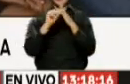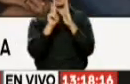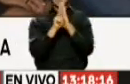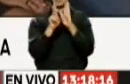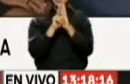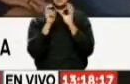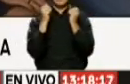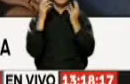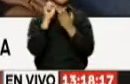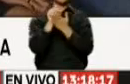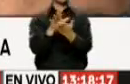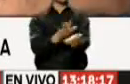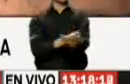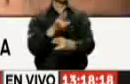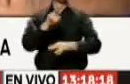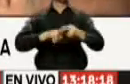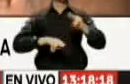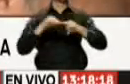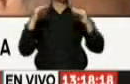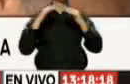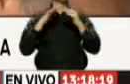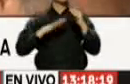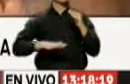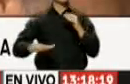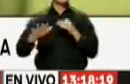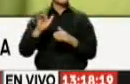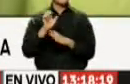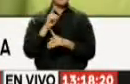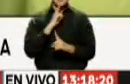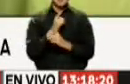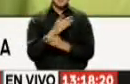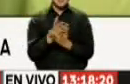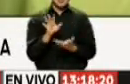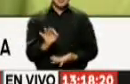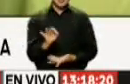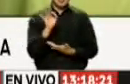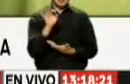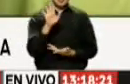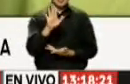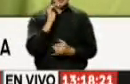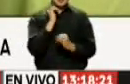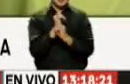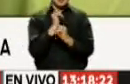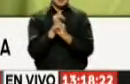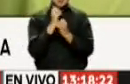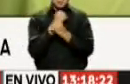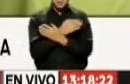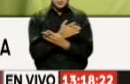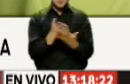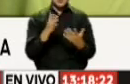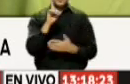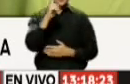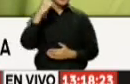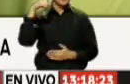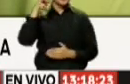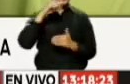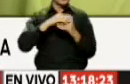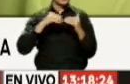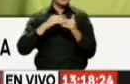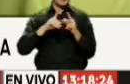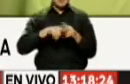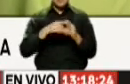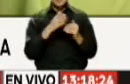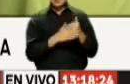el lanzamiento del programa Casa para Todos en la Amazonía Ecuatoriana. El representante de esta institución informó tener $1,000,000 para empezar